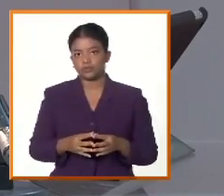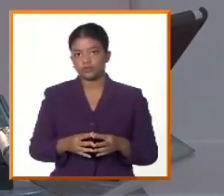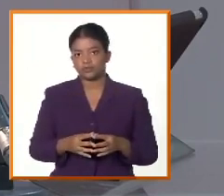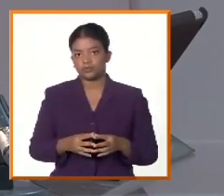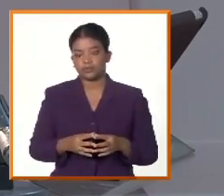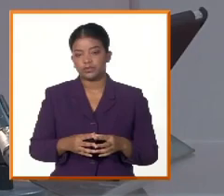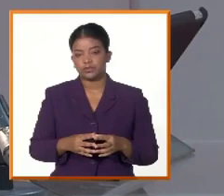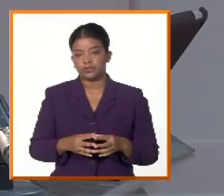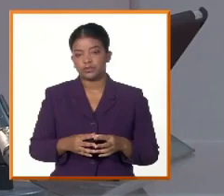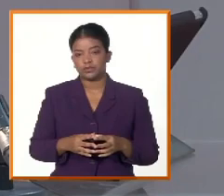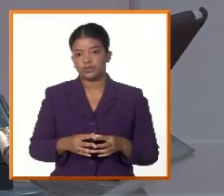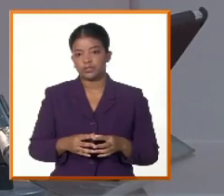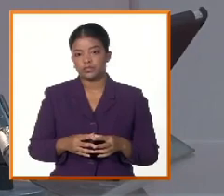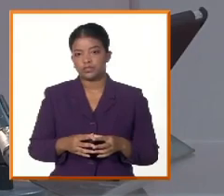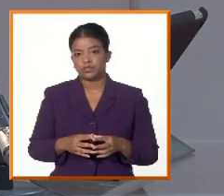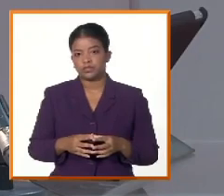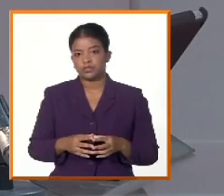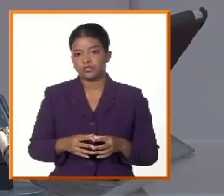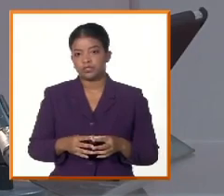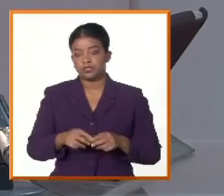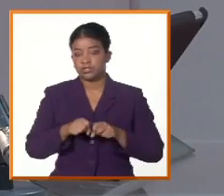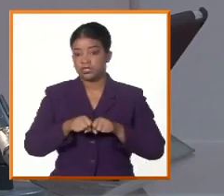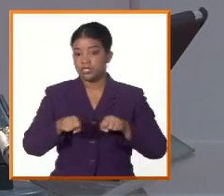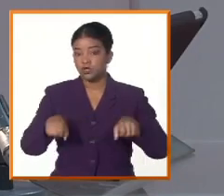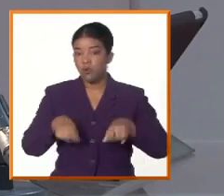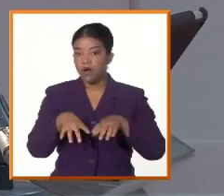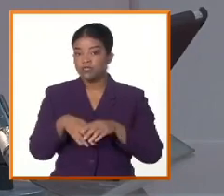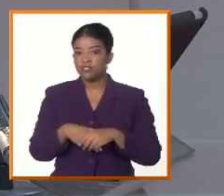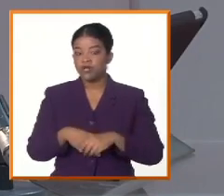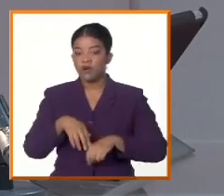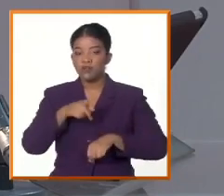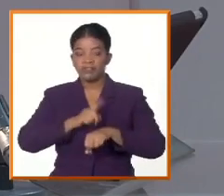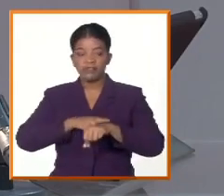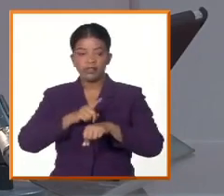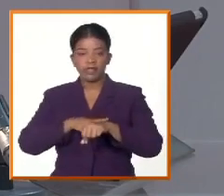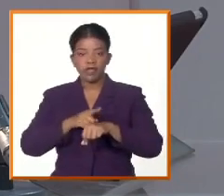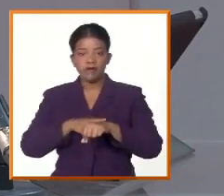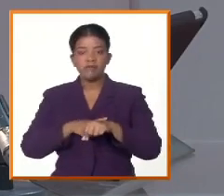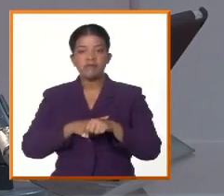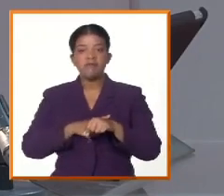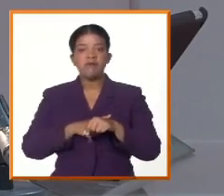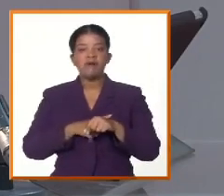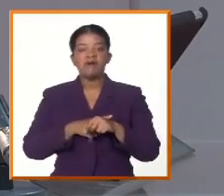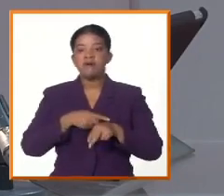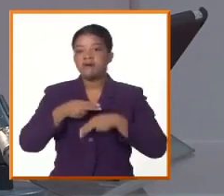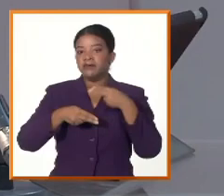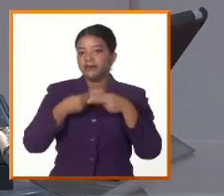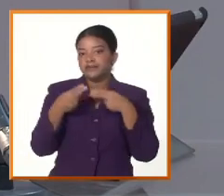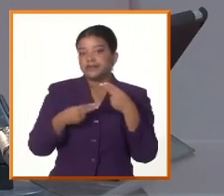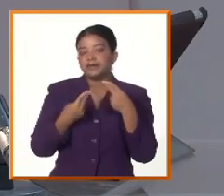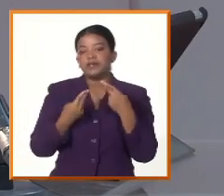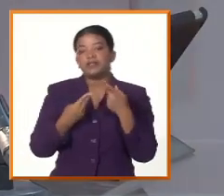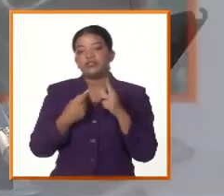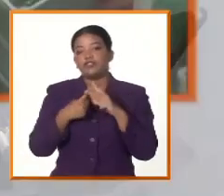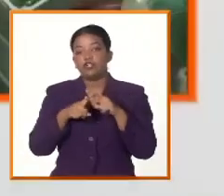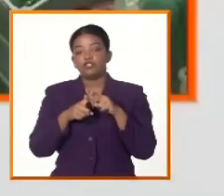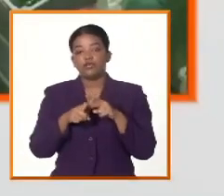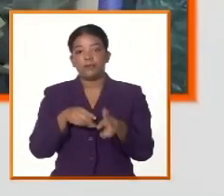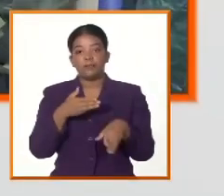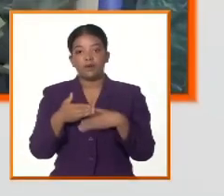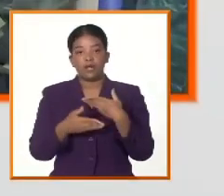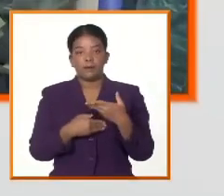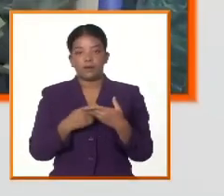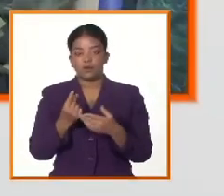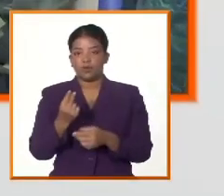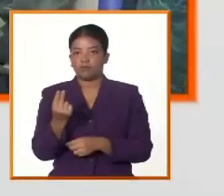esta situación la velocidad de creación la velocidad de de darle solución a los problemas ha sido